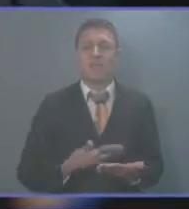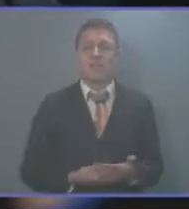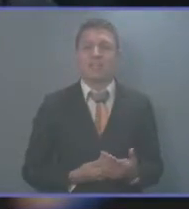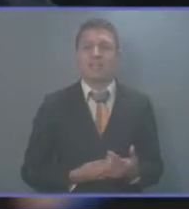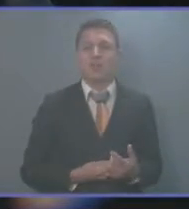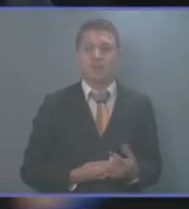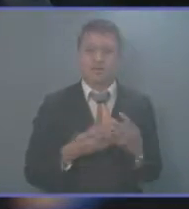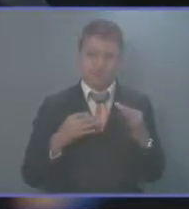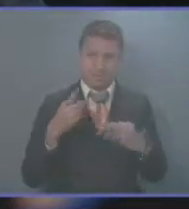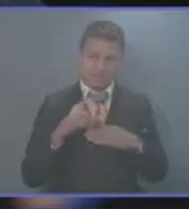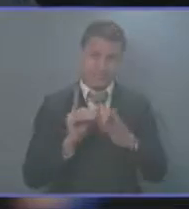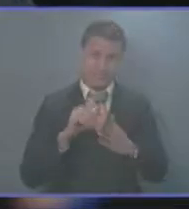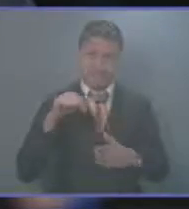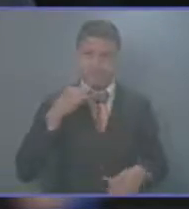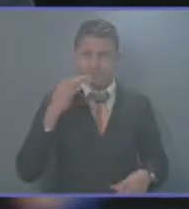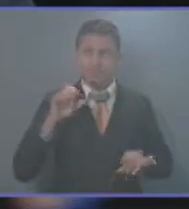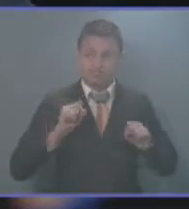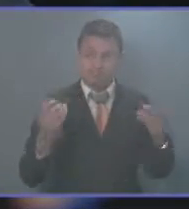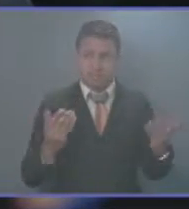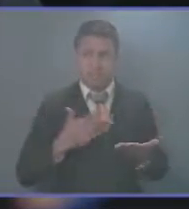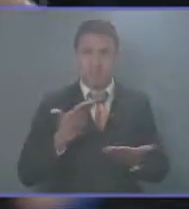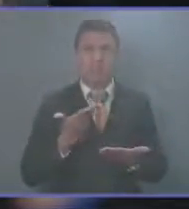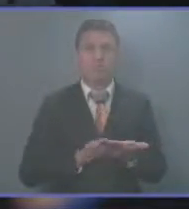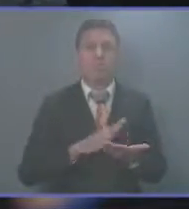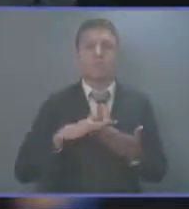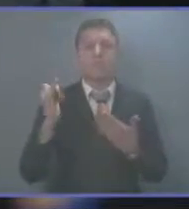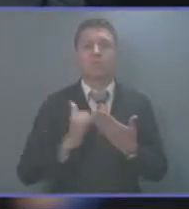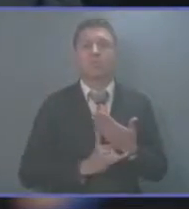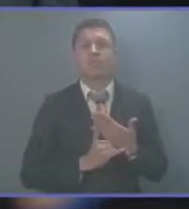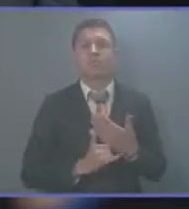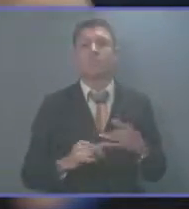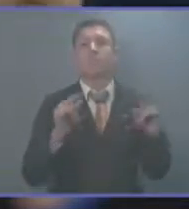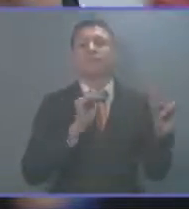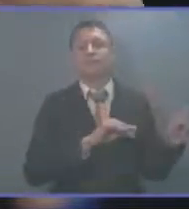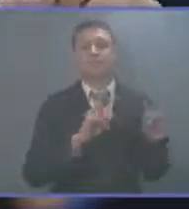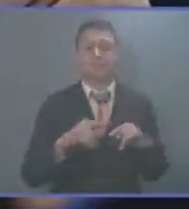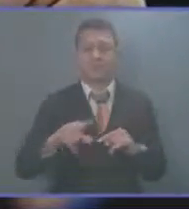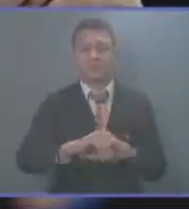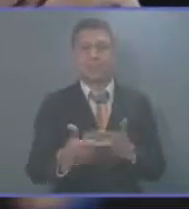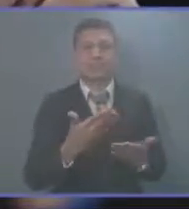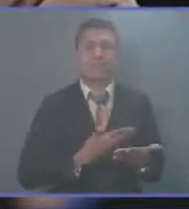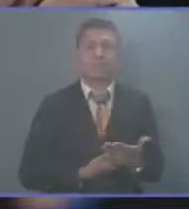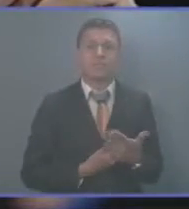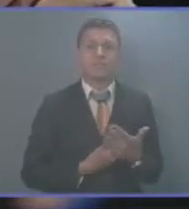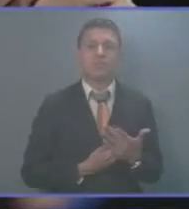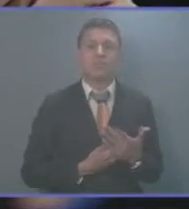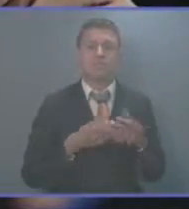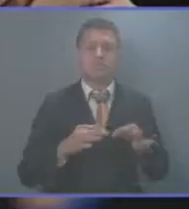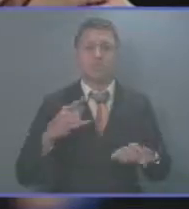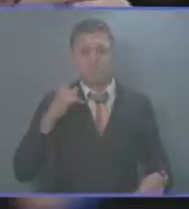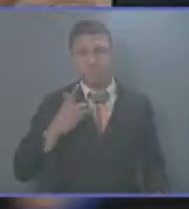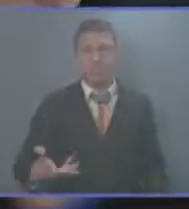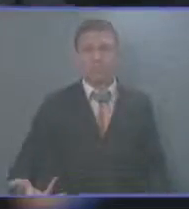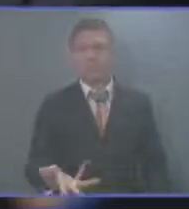para que realmente se puedan hacer proyectos en beneficio de todos los salvadoreños.